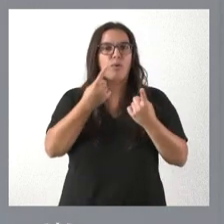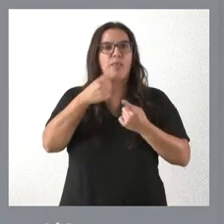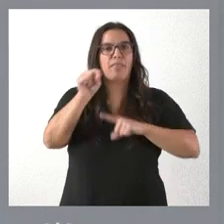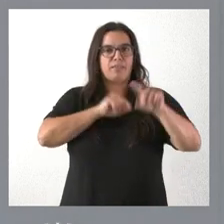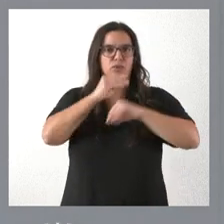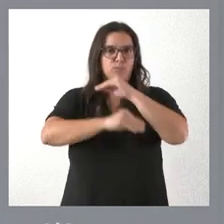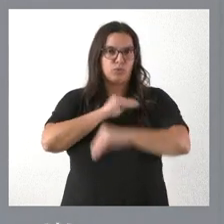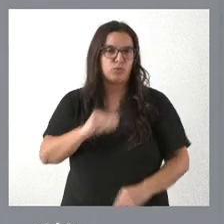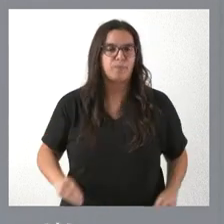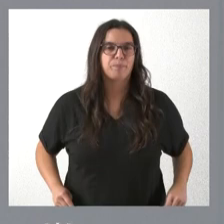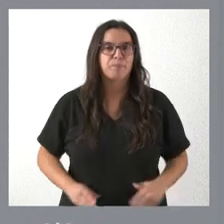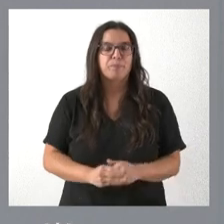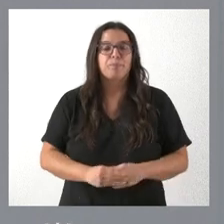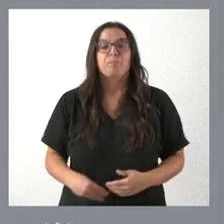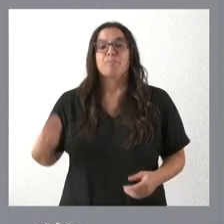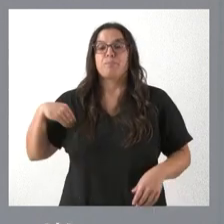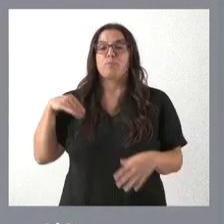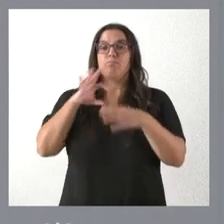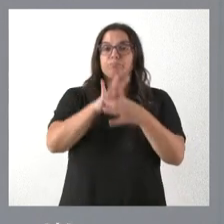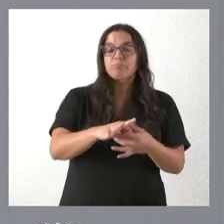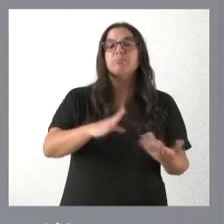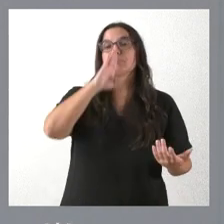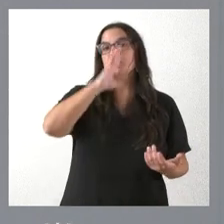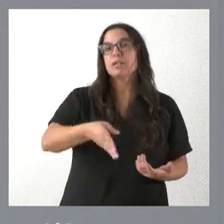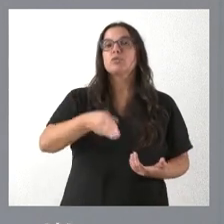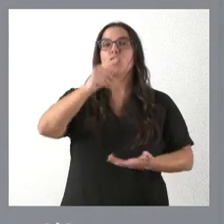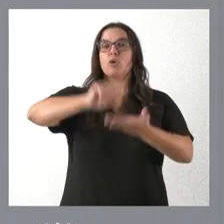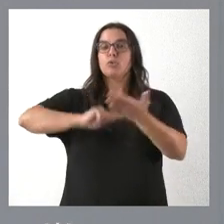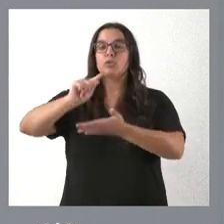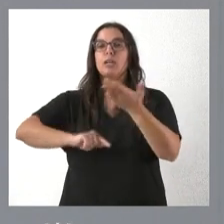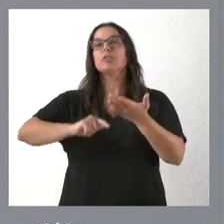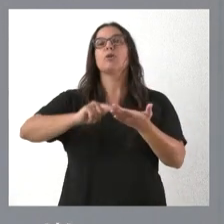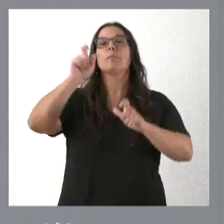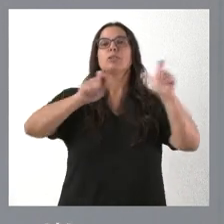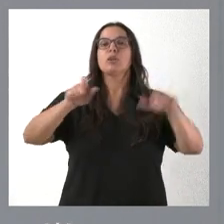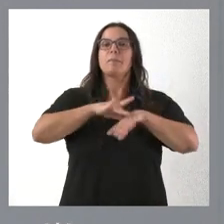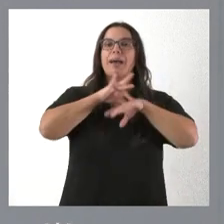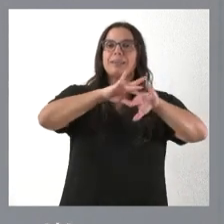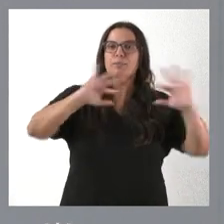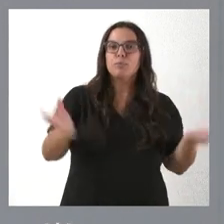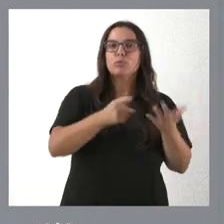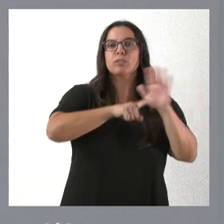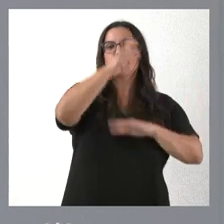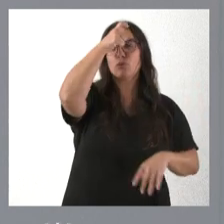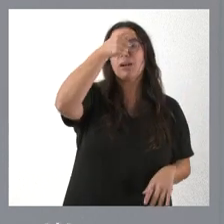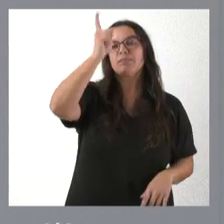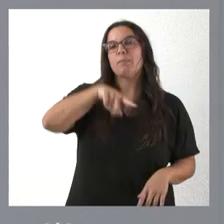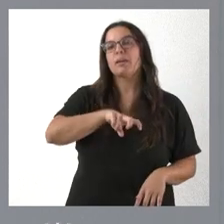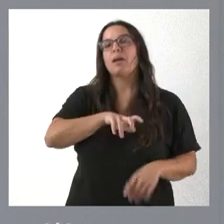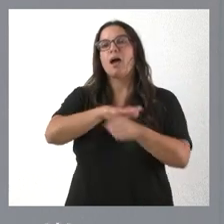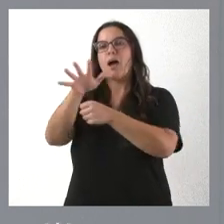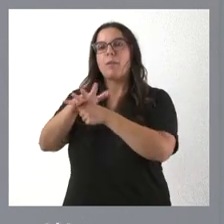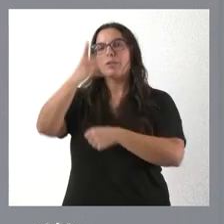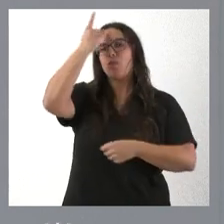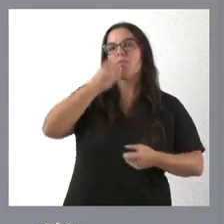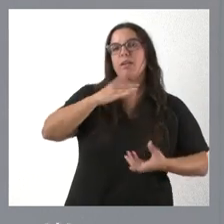que aquí señalamos tanto las que tienen que ver con los agentes de impulso de desarrollo rural en Castilla y león como lo que tiene que ver el ámbito de